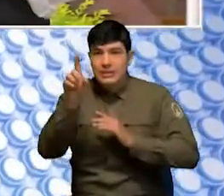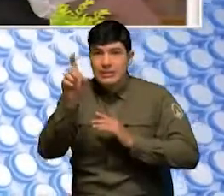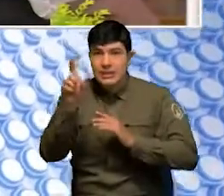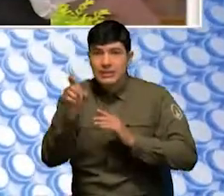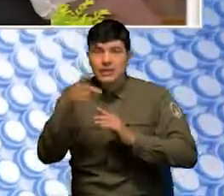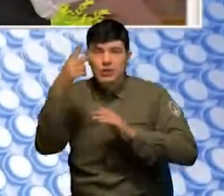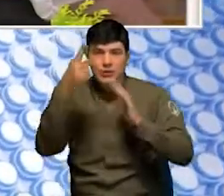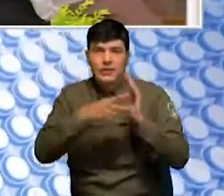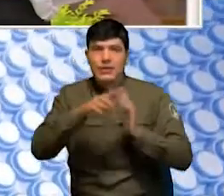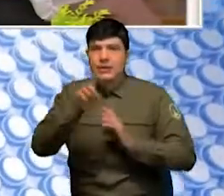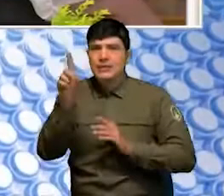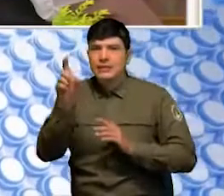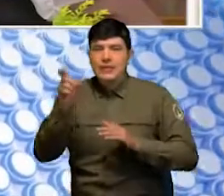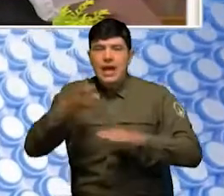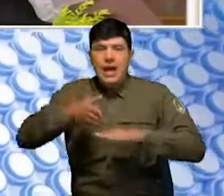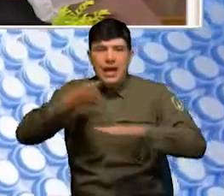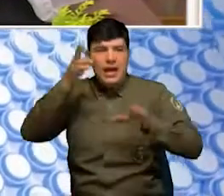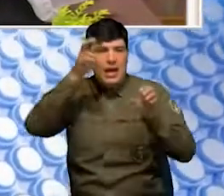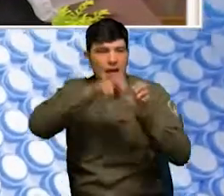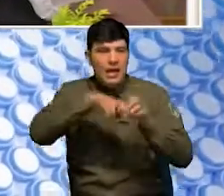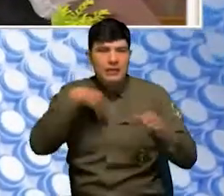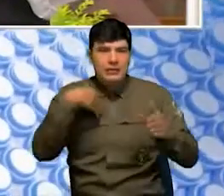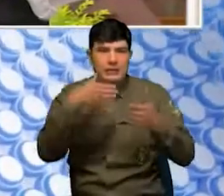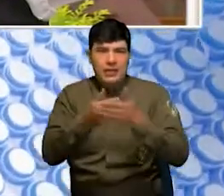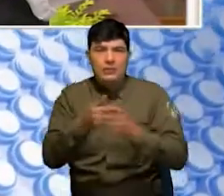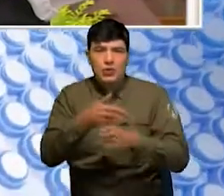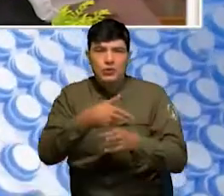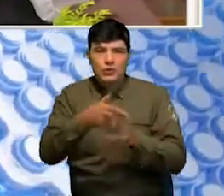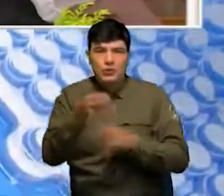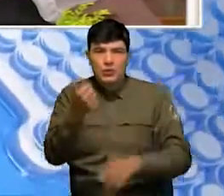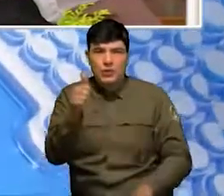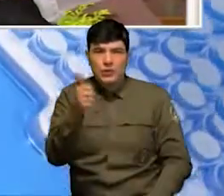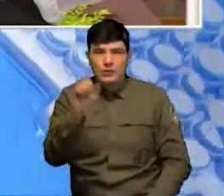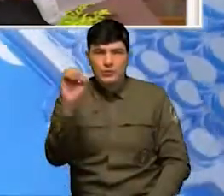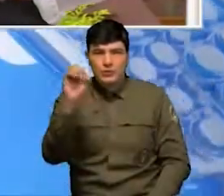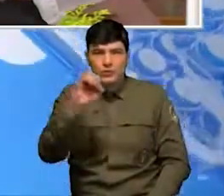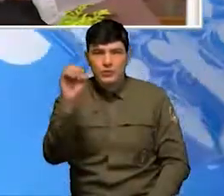y tienen plazo hasta el 10 de octubre. Regresamos a estudio, que tengan una feliz tarde.